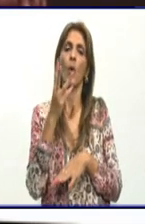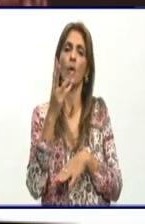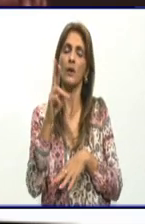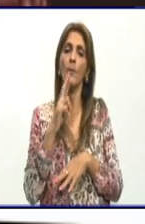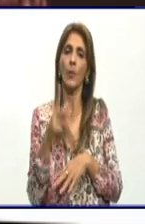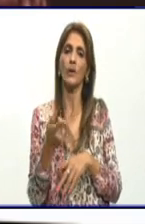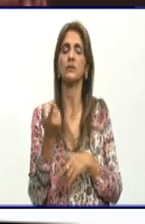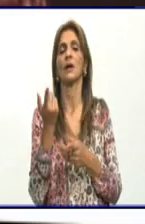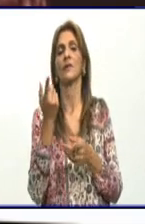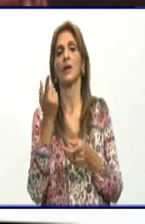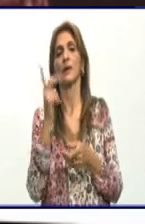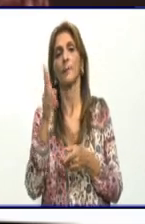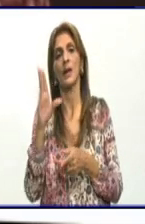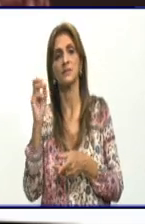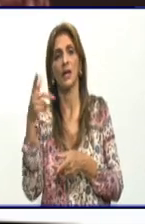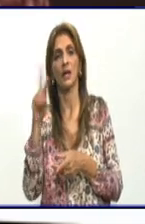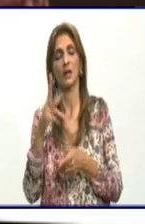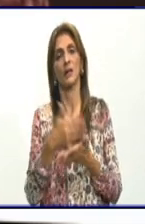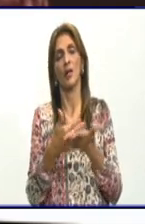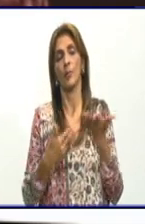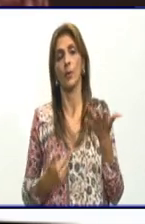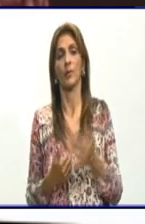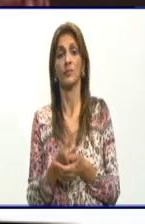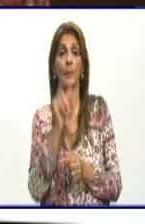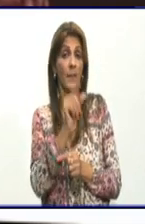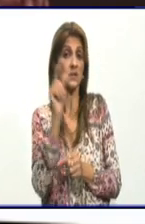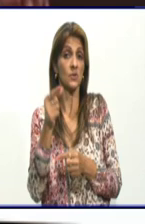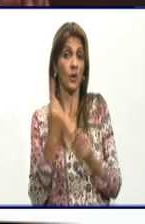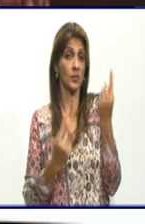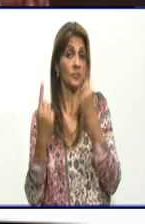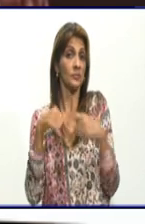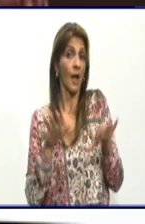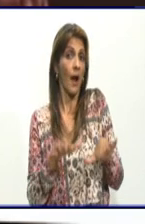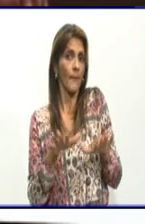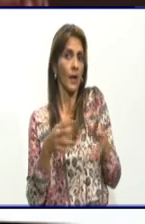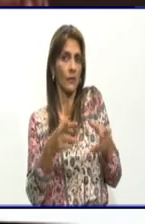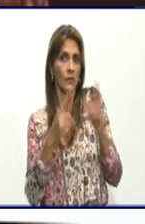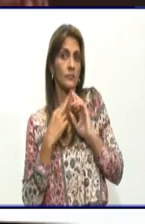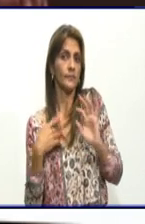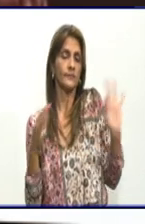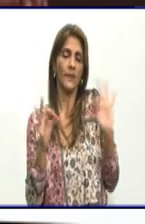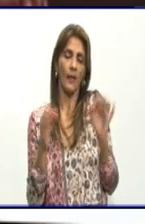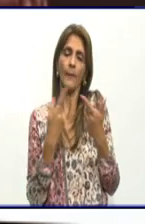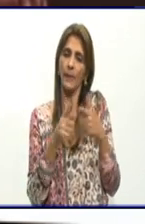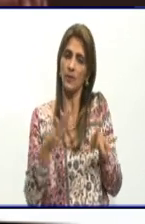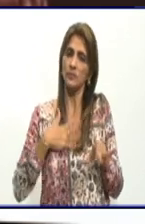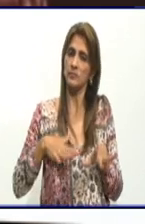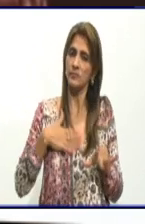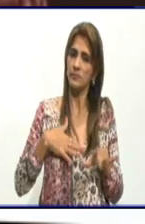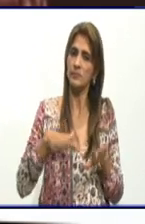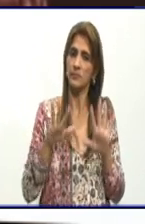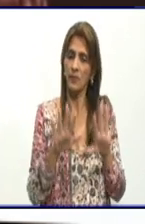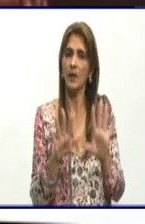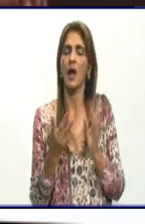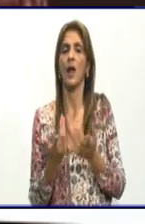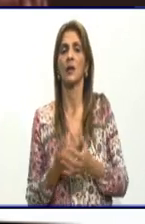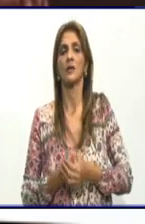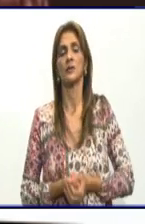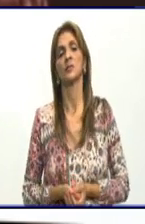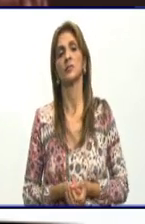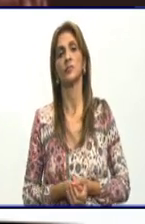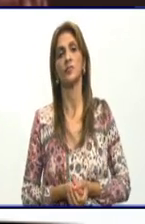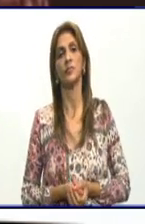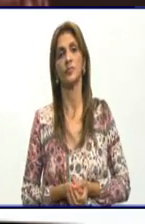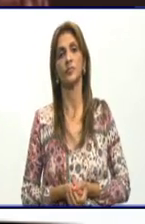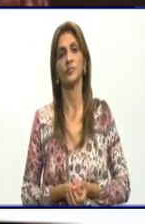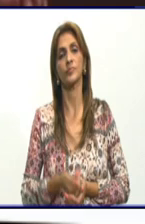varios mensajes de pacientes que están en diferentes centros de aislamiento que desde hace varios días están a la espera de los